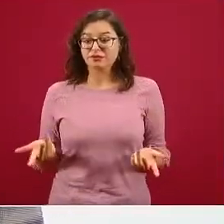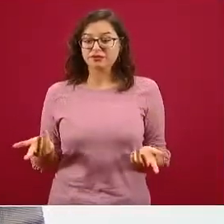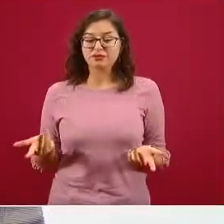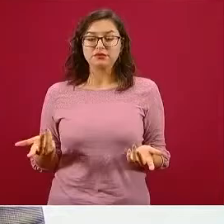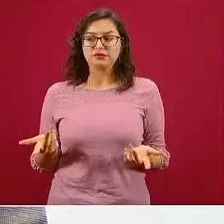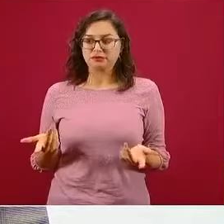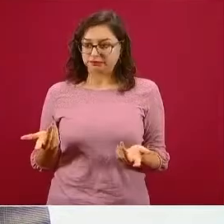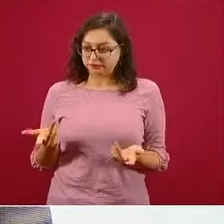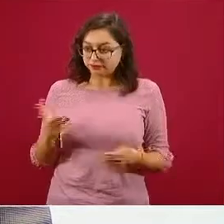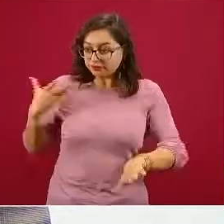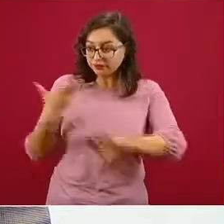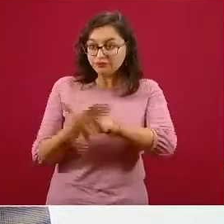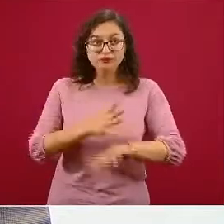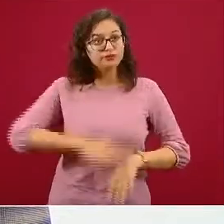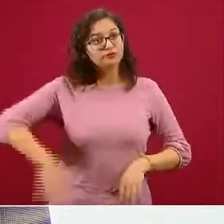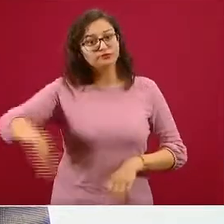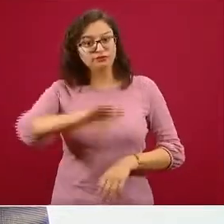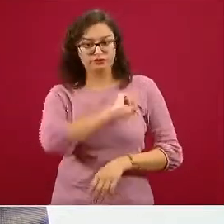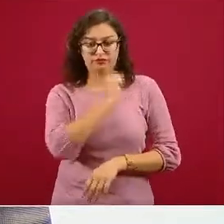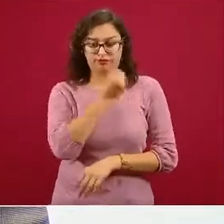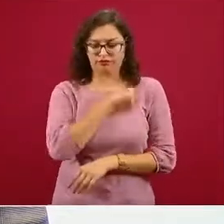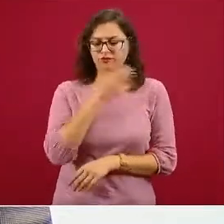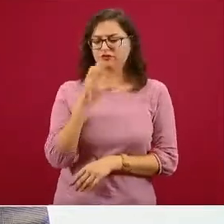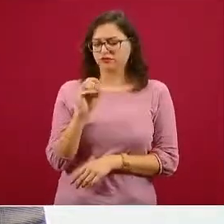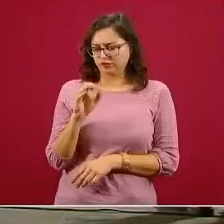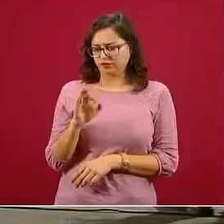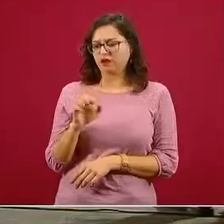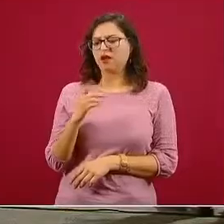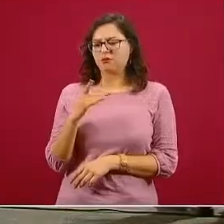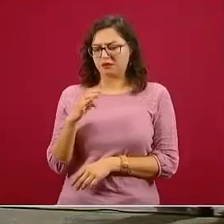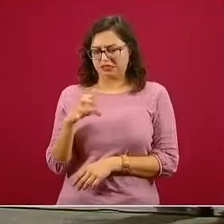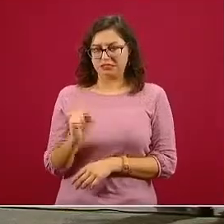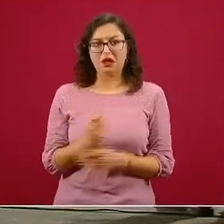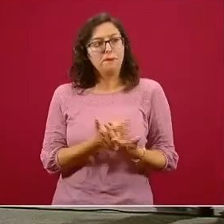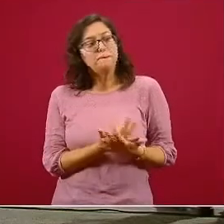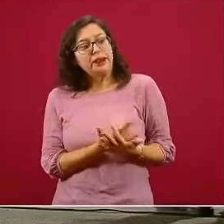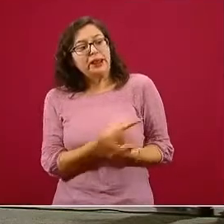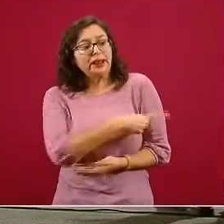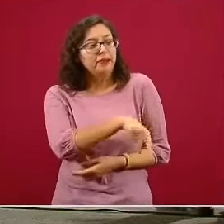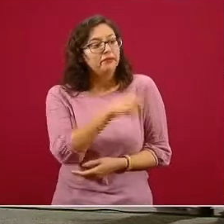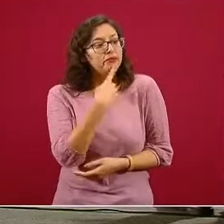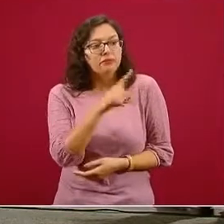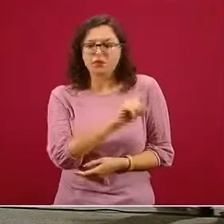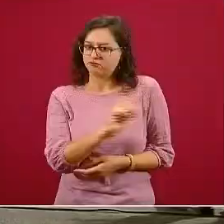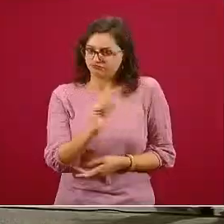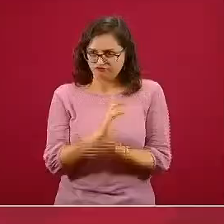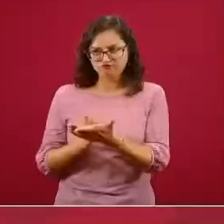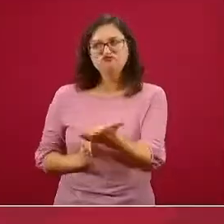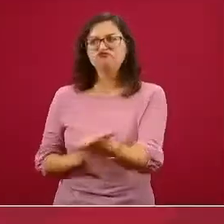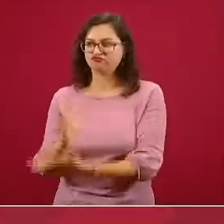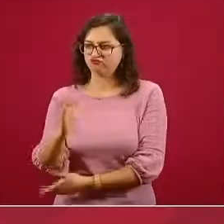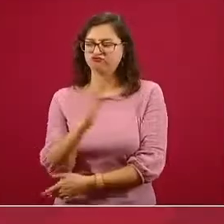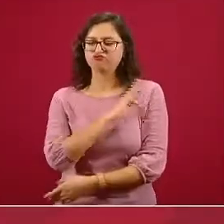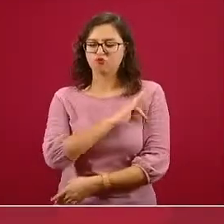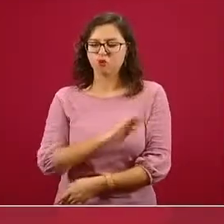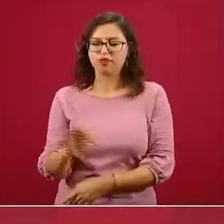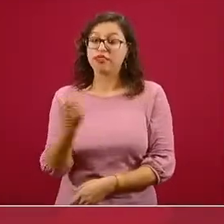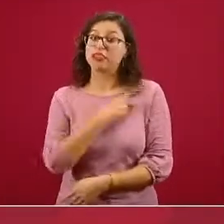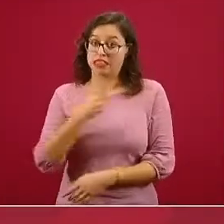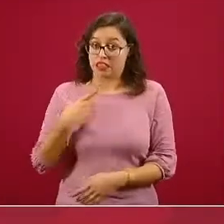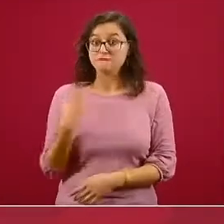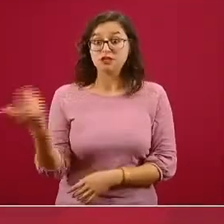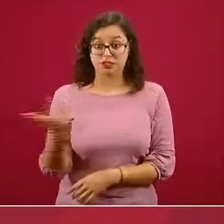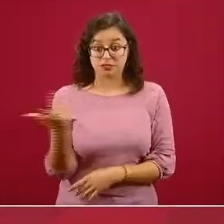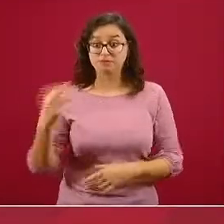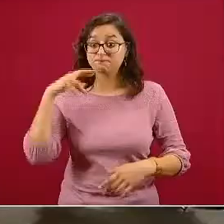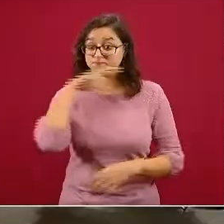existe un riesgo para la salud, la COFEPRIS puede y debe, de hecho, actuar de oficio y de manera expedita.